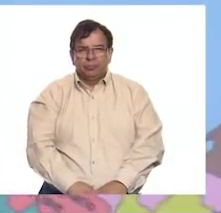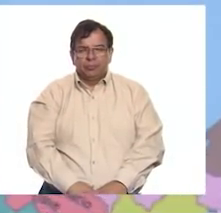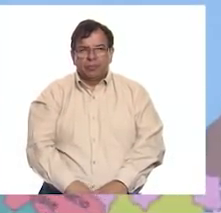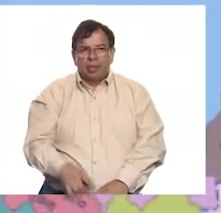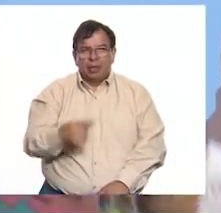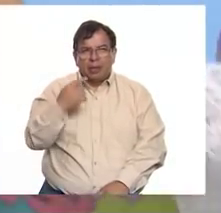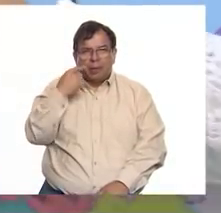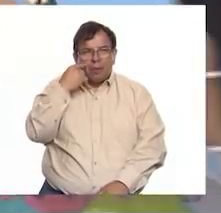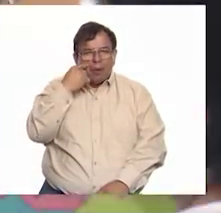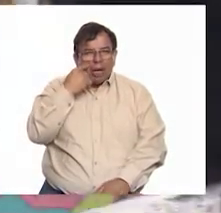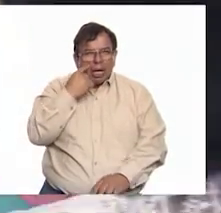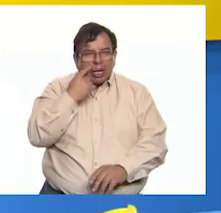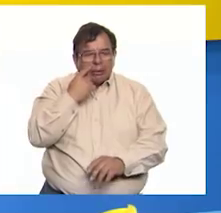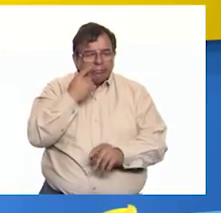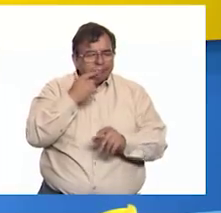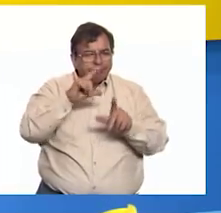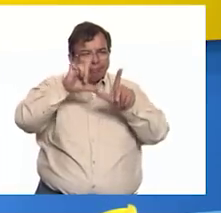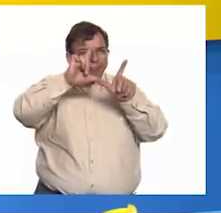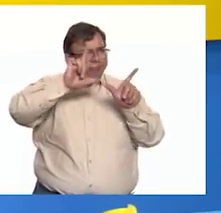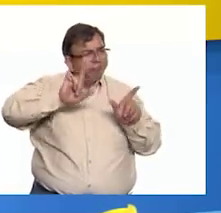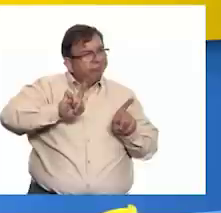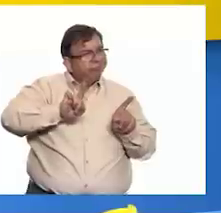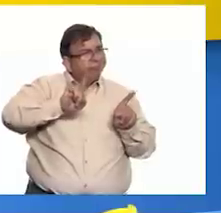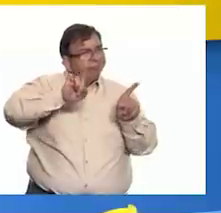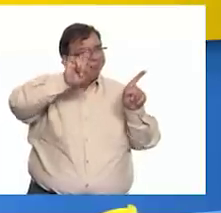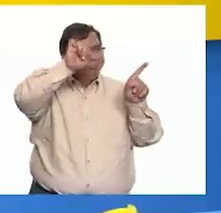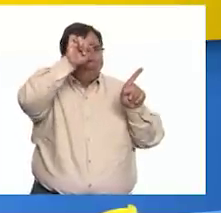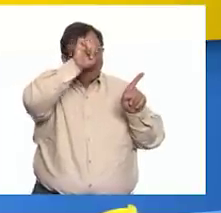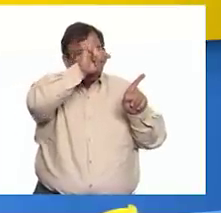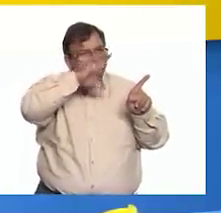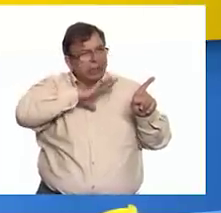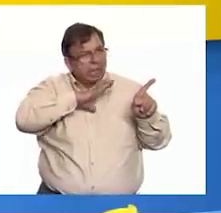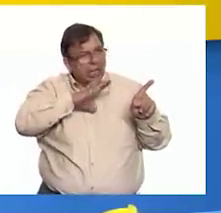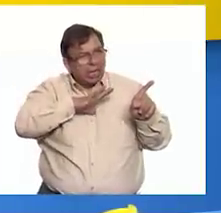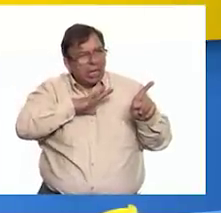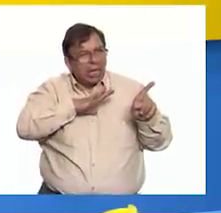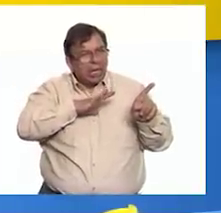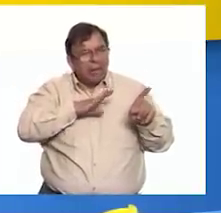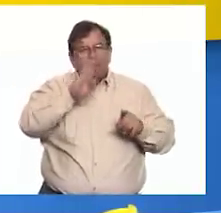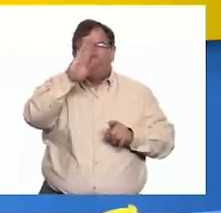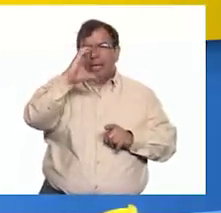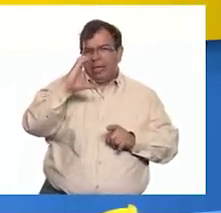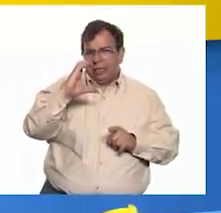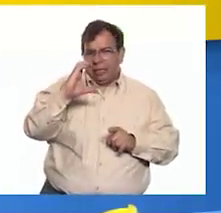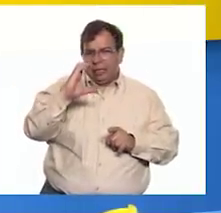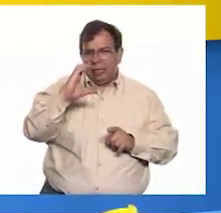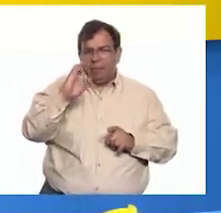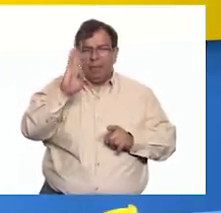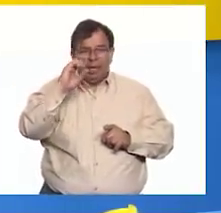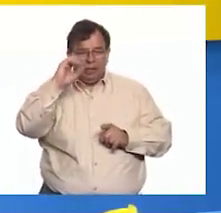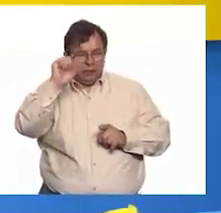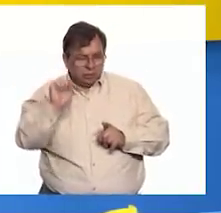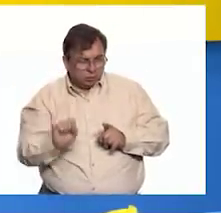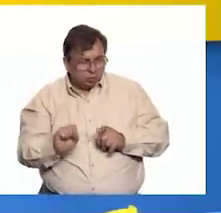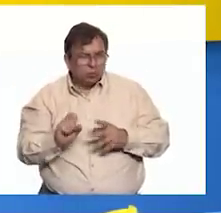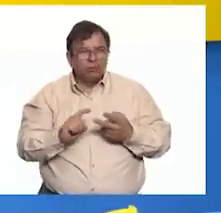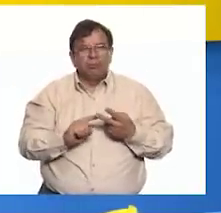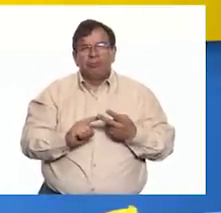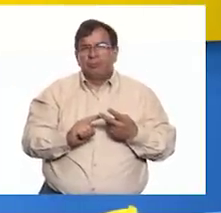ubicaremos a esas entidades, se abre un ángulo y tenemos a Baja California. Baja California